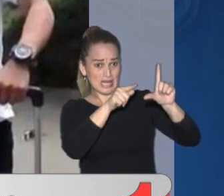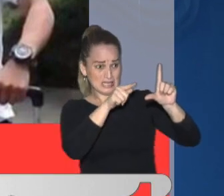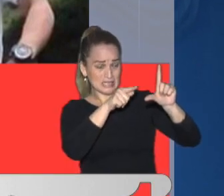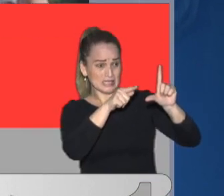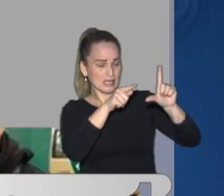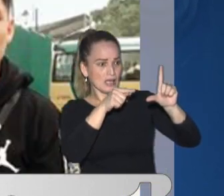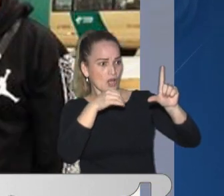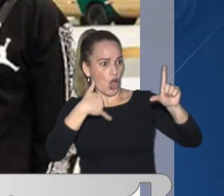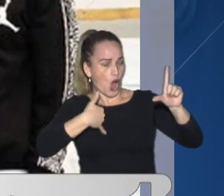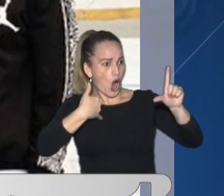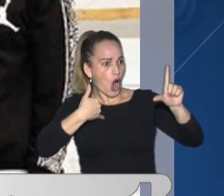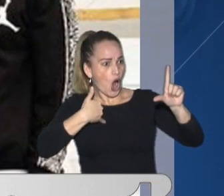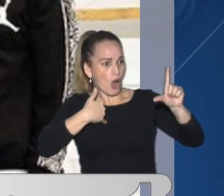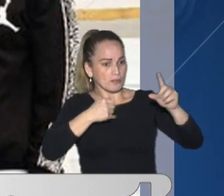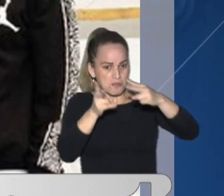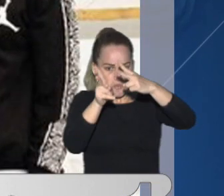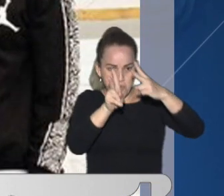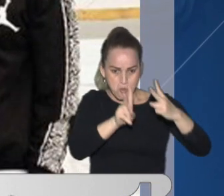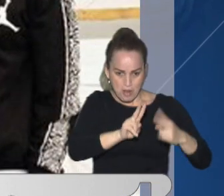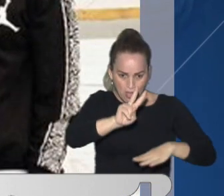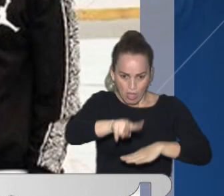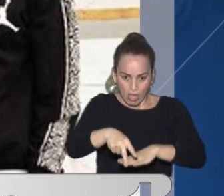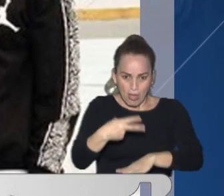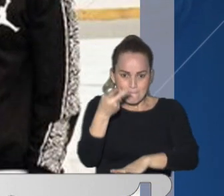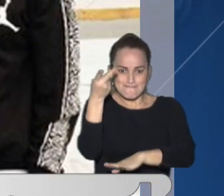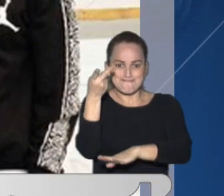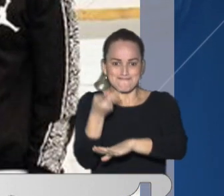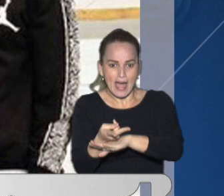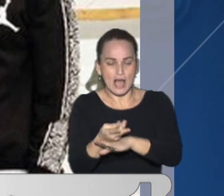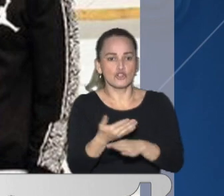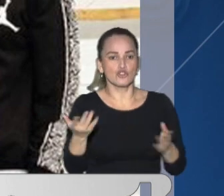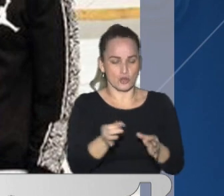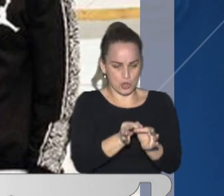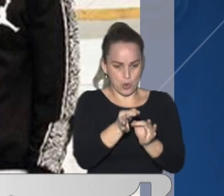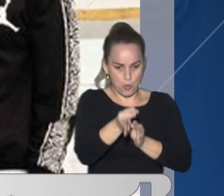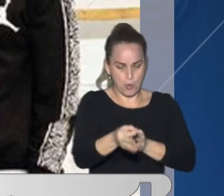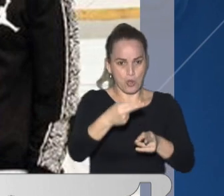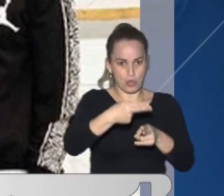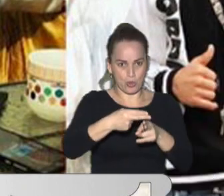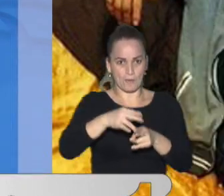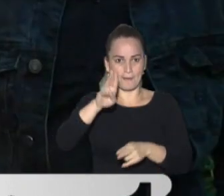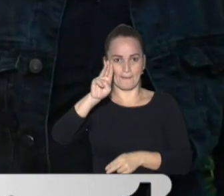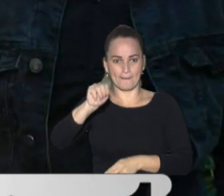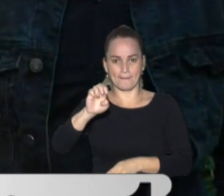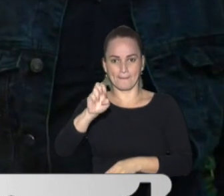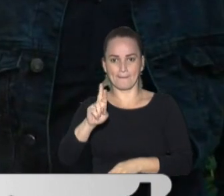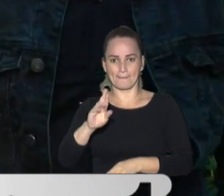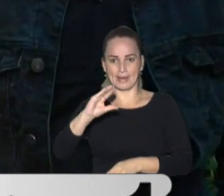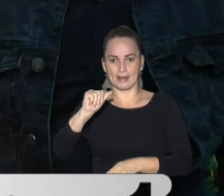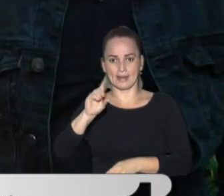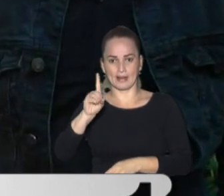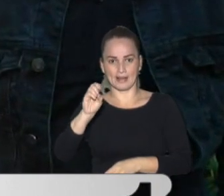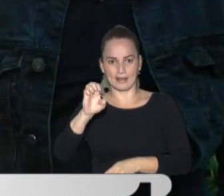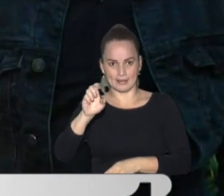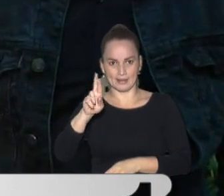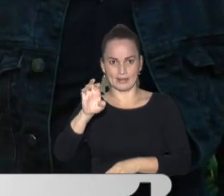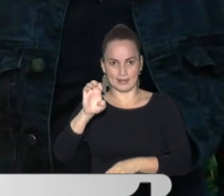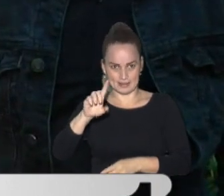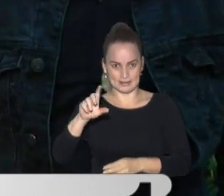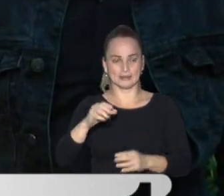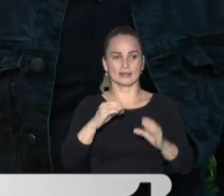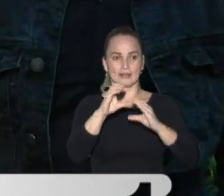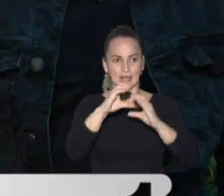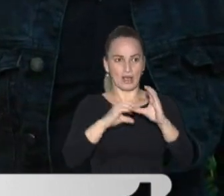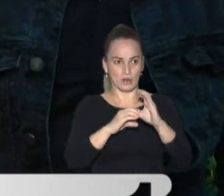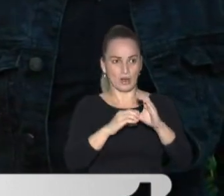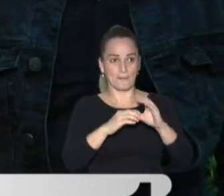lanzado desde un puente y cayó al vacío en el municipio de Mercaderes, Cauca. No, a nosotros nos enviaron el video el 14 de febrero a las 11 de la